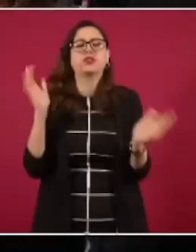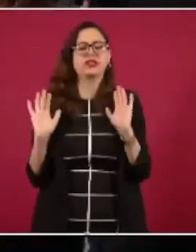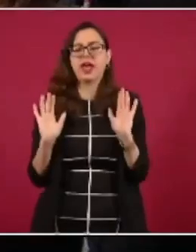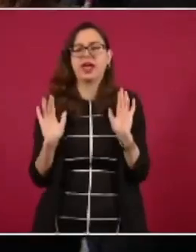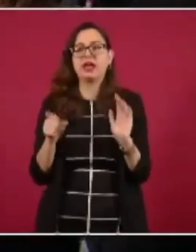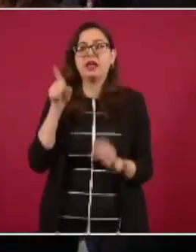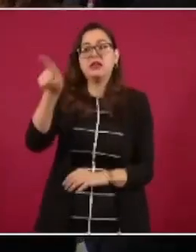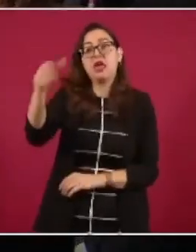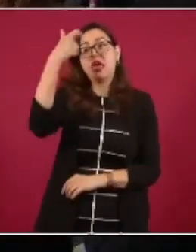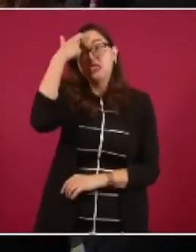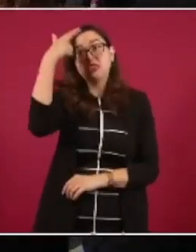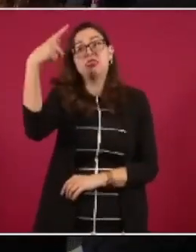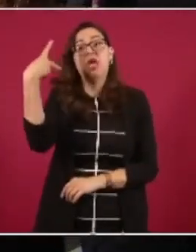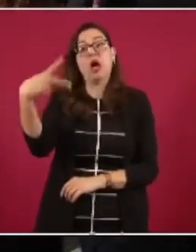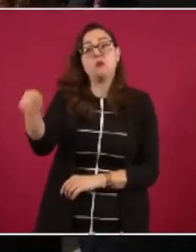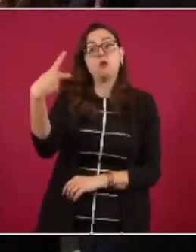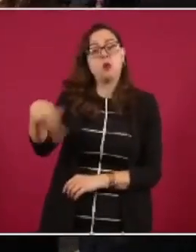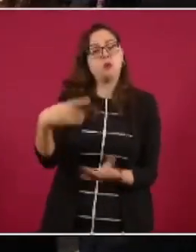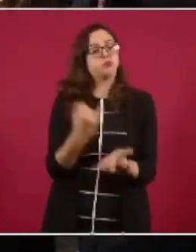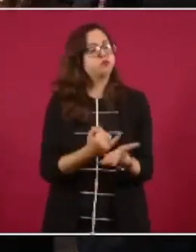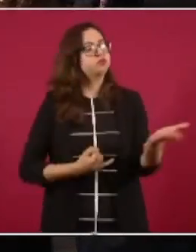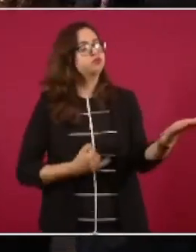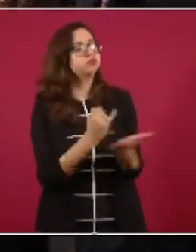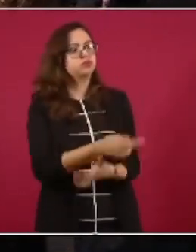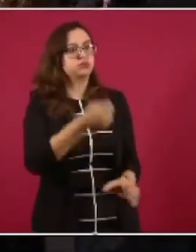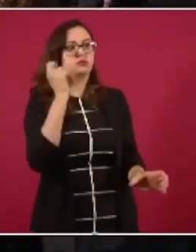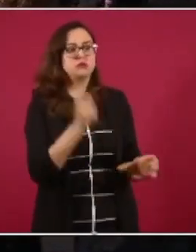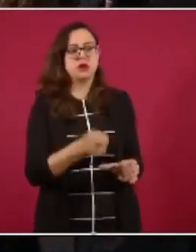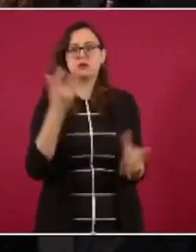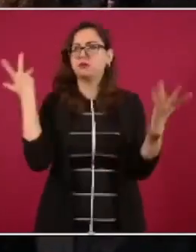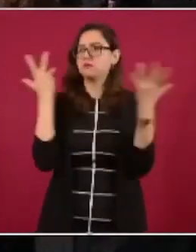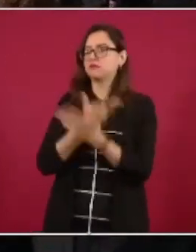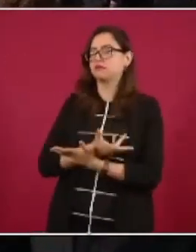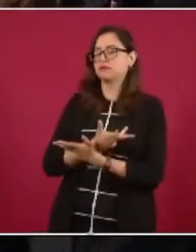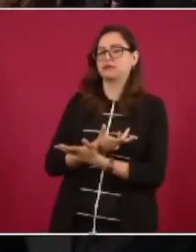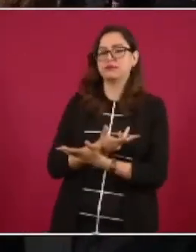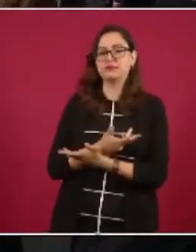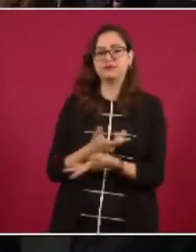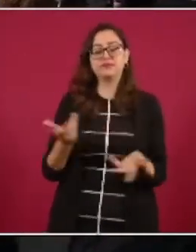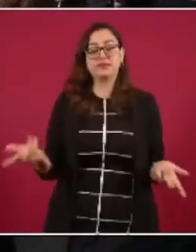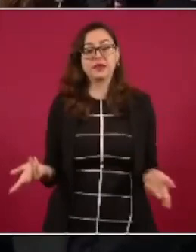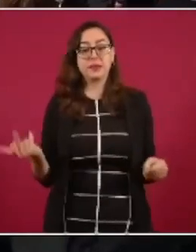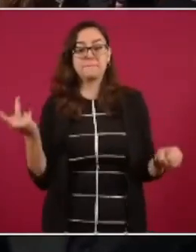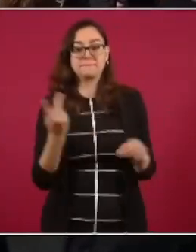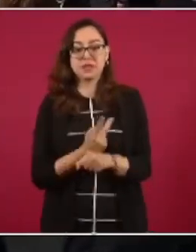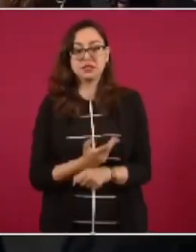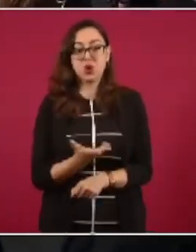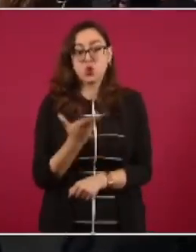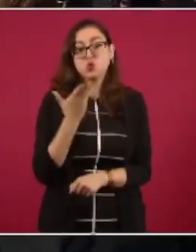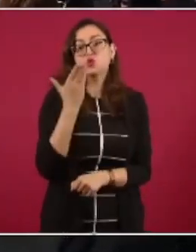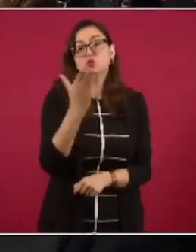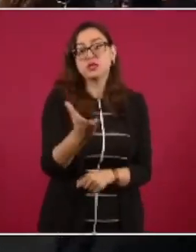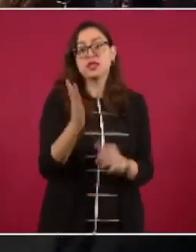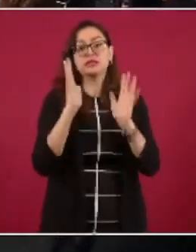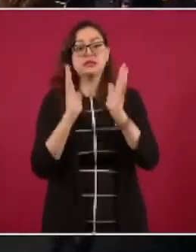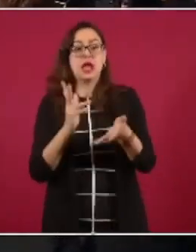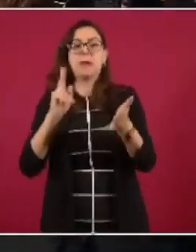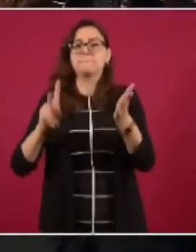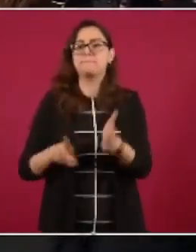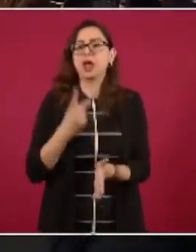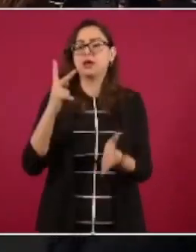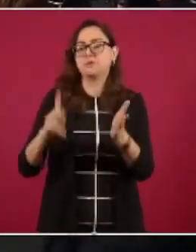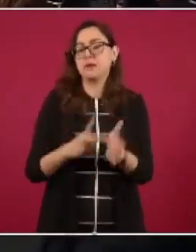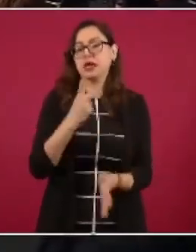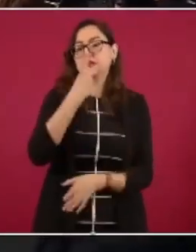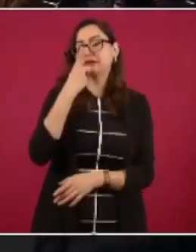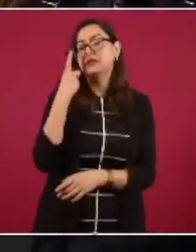Usted ha dicho que no va a hacer o va a proponer una reforma constitucional sobre el tema porque pues había prioridades y luego pues ya ahorita